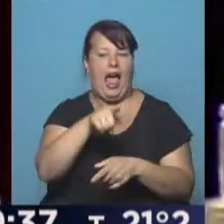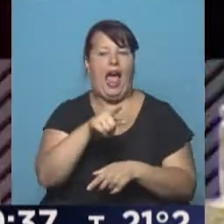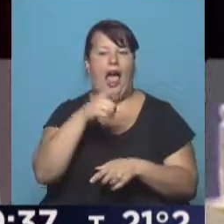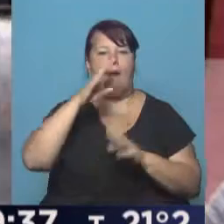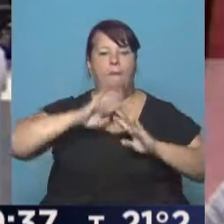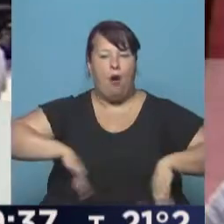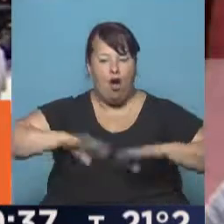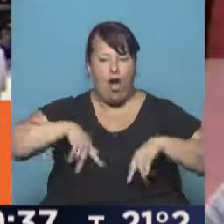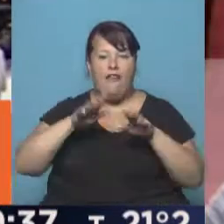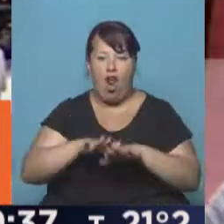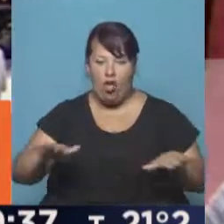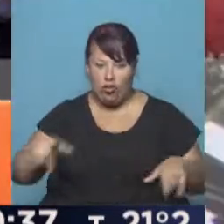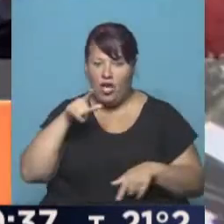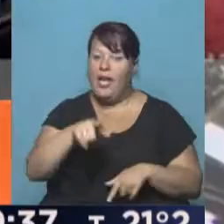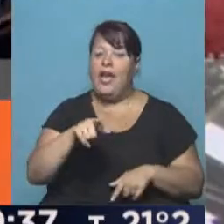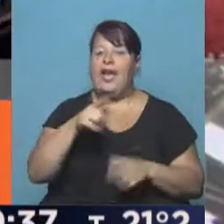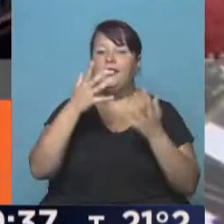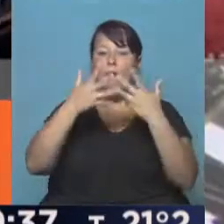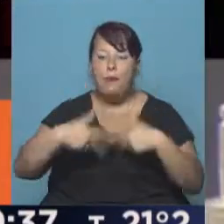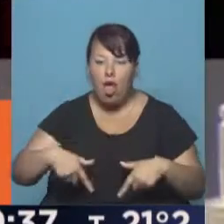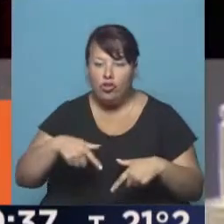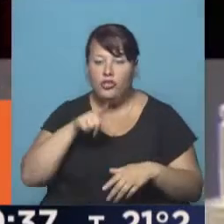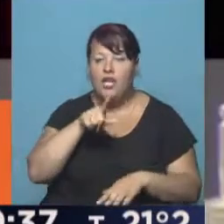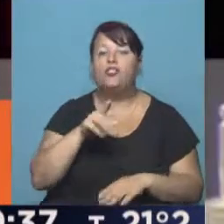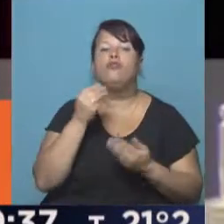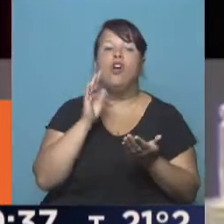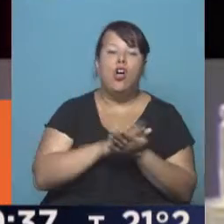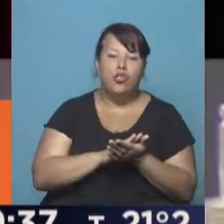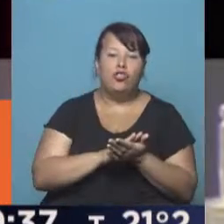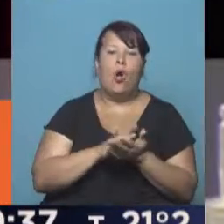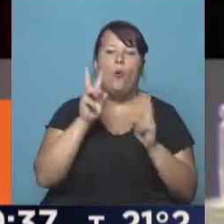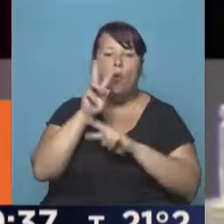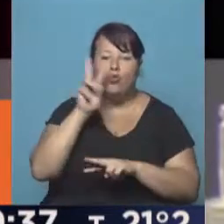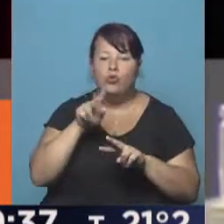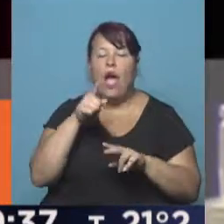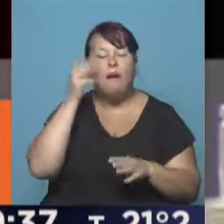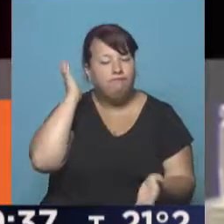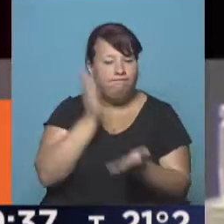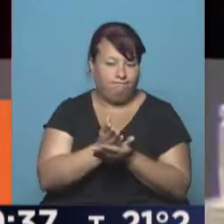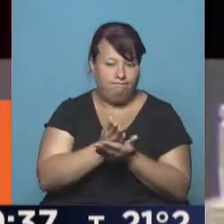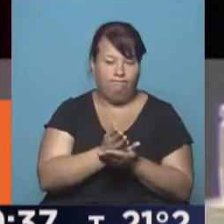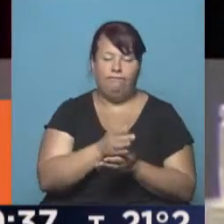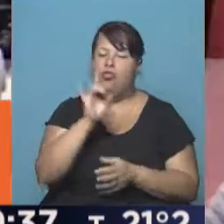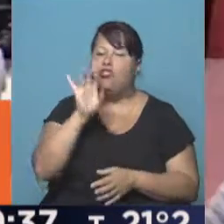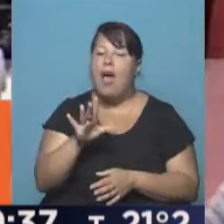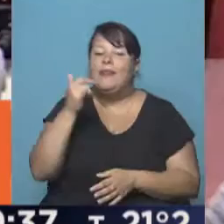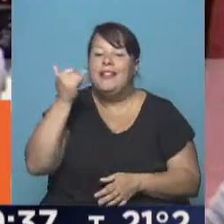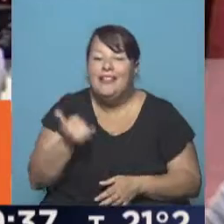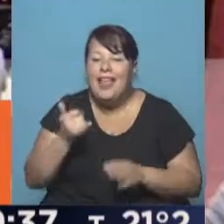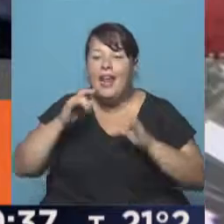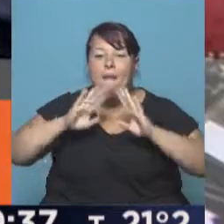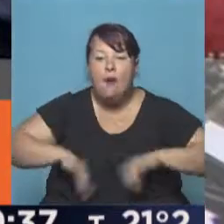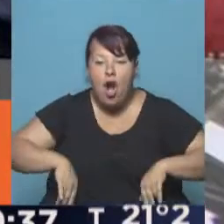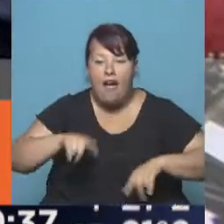pornografía infantil este es un proyecto que tiene que ver con establecer como delito la simple tenencia de pornografía